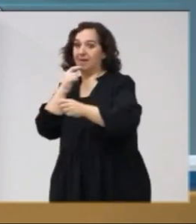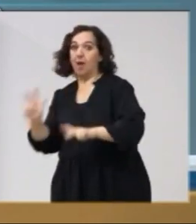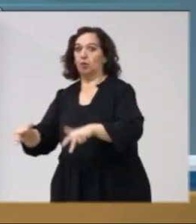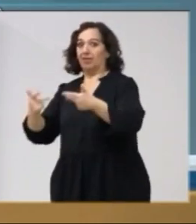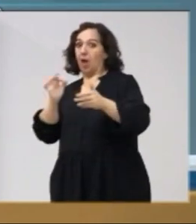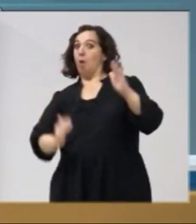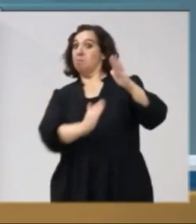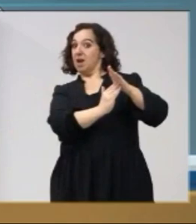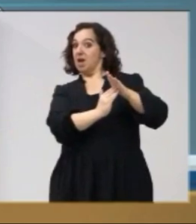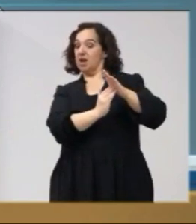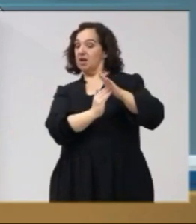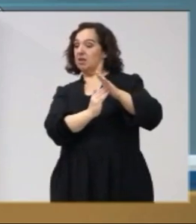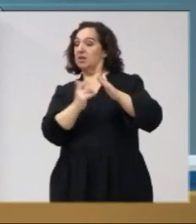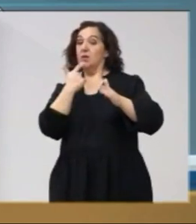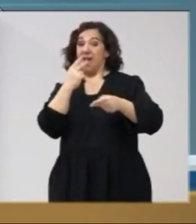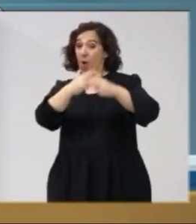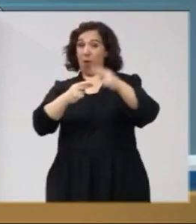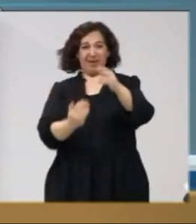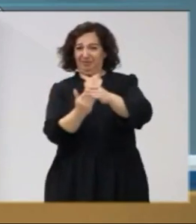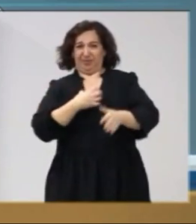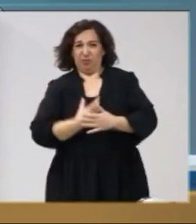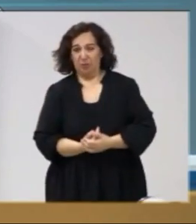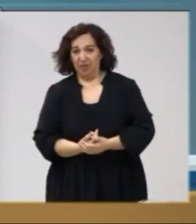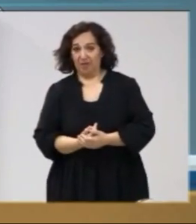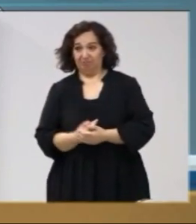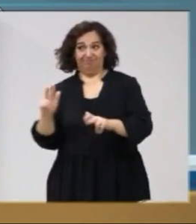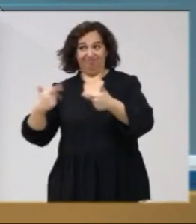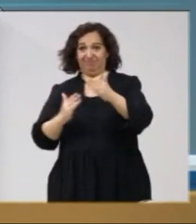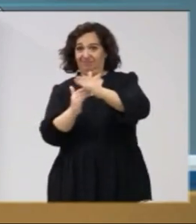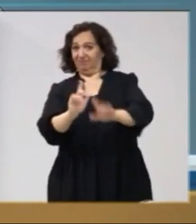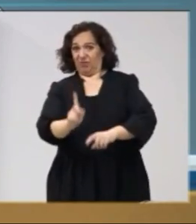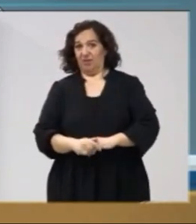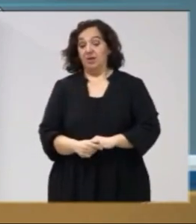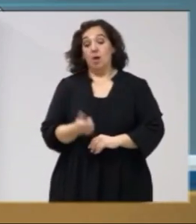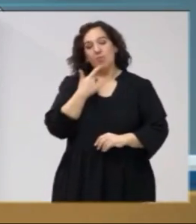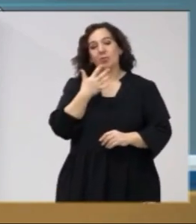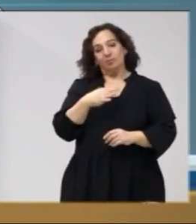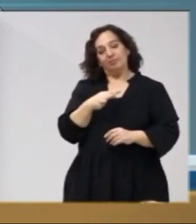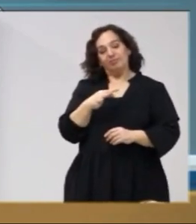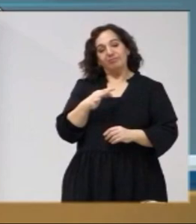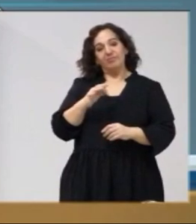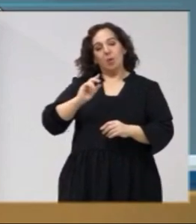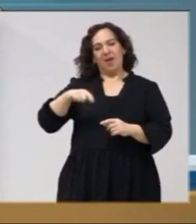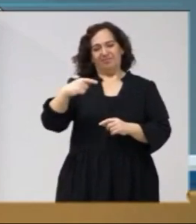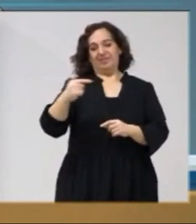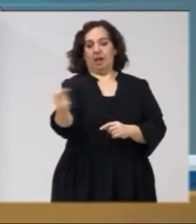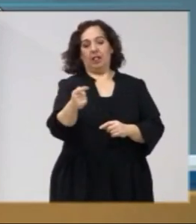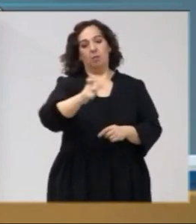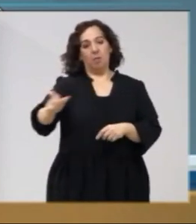autorice a no parar estas obras, porque sería un enorme perjuicio para los